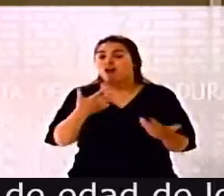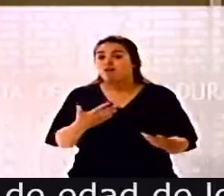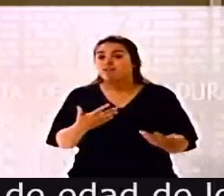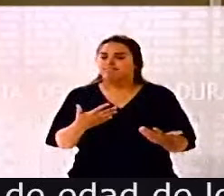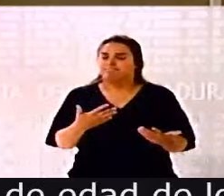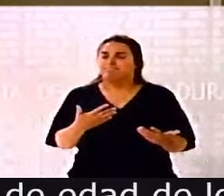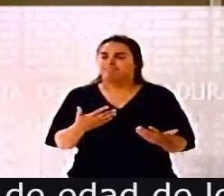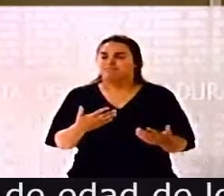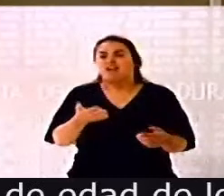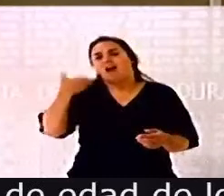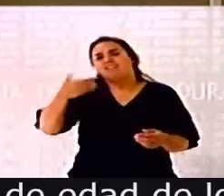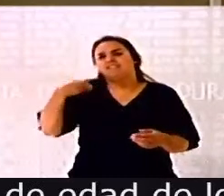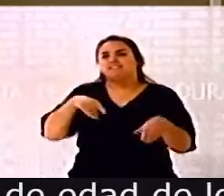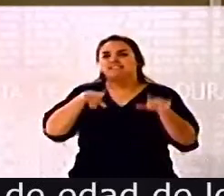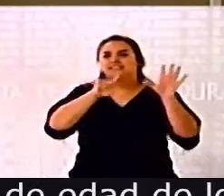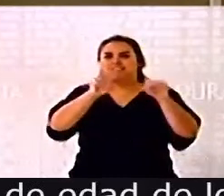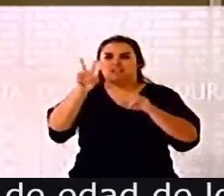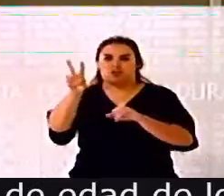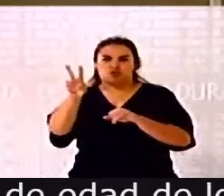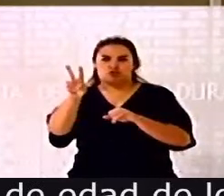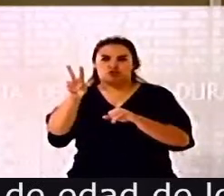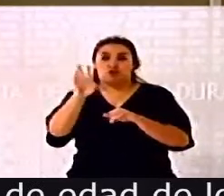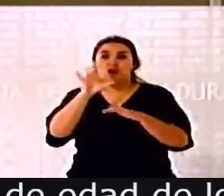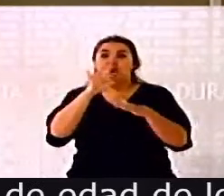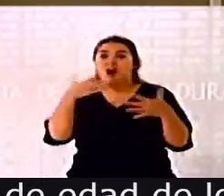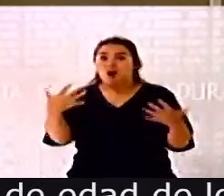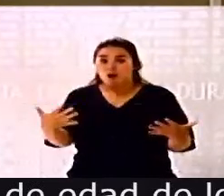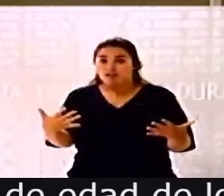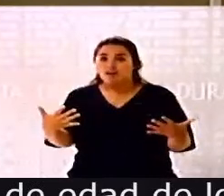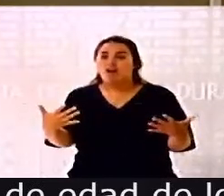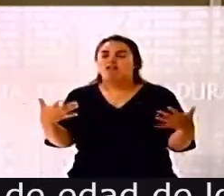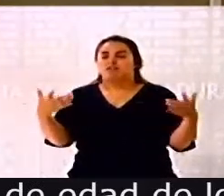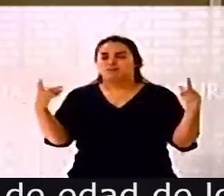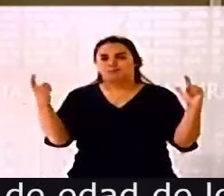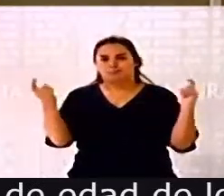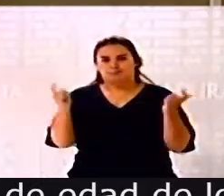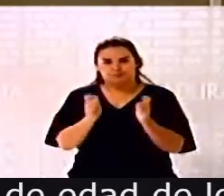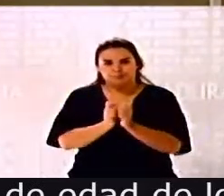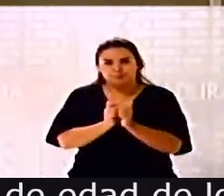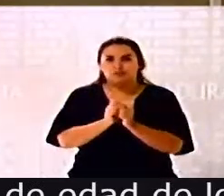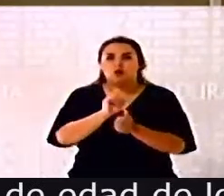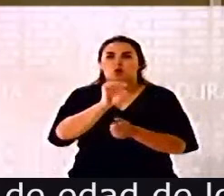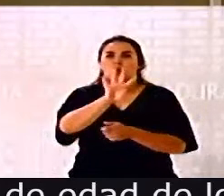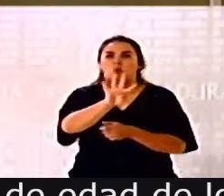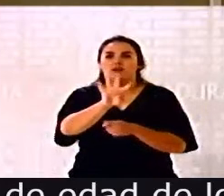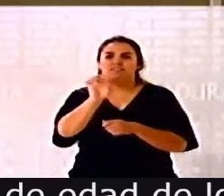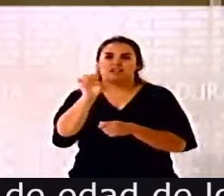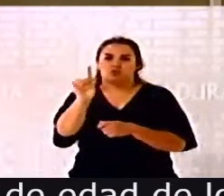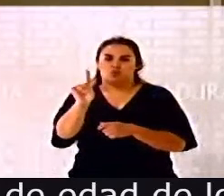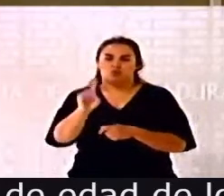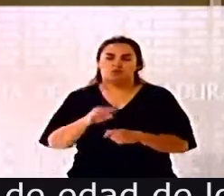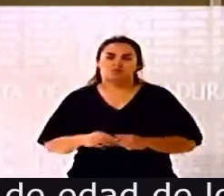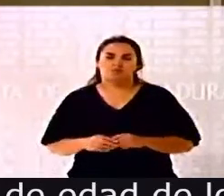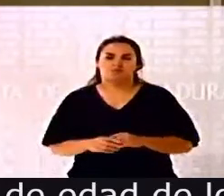de 62 años y en esta segunda oleada es de 41 años.